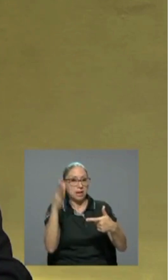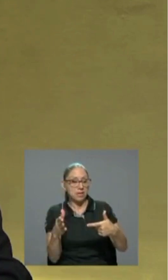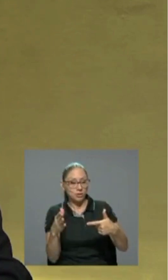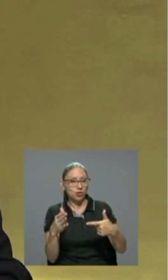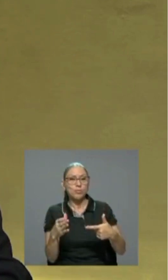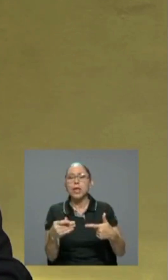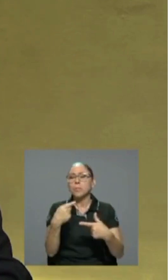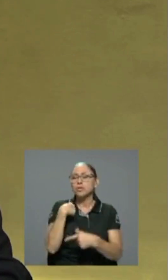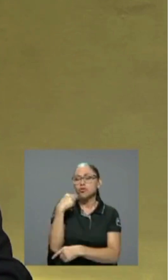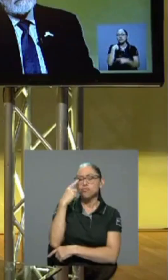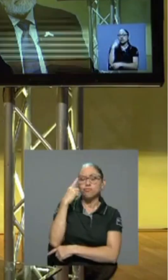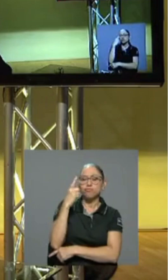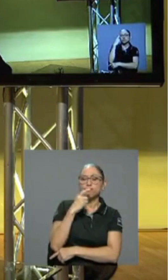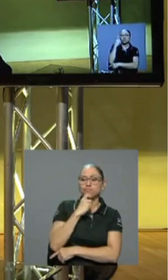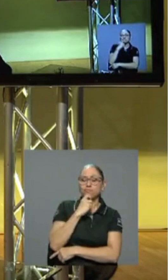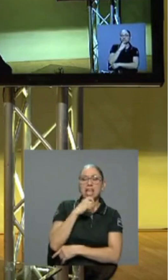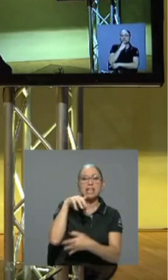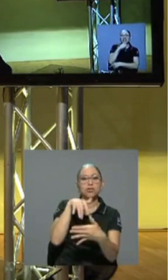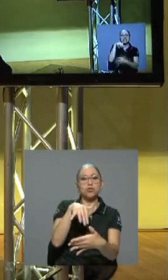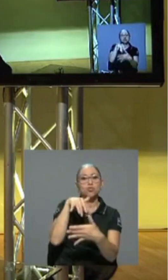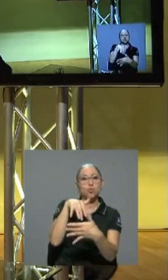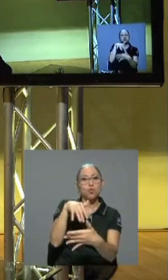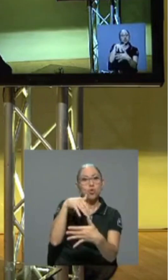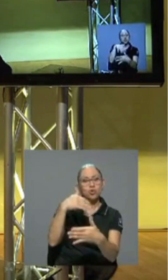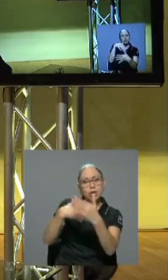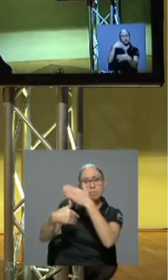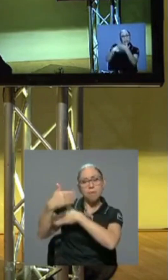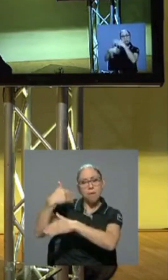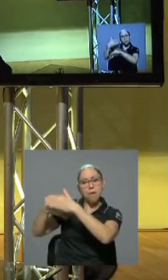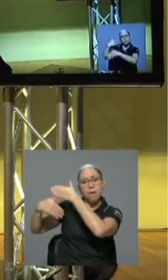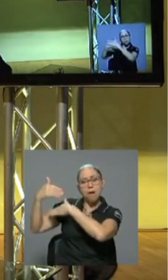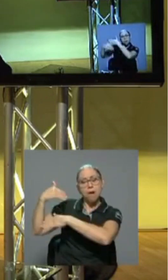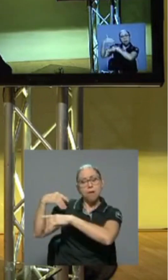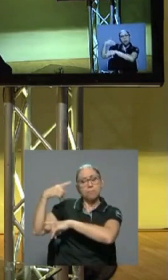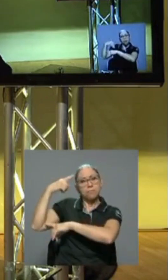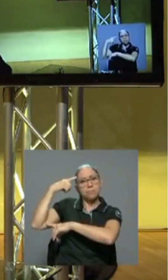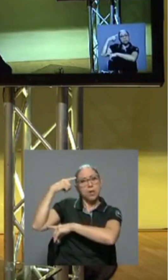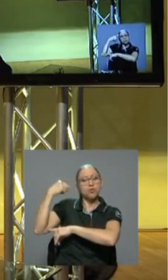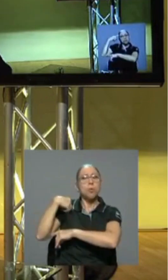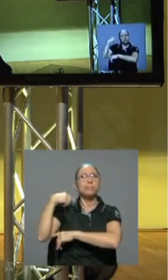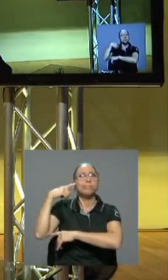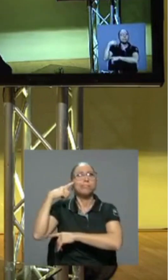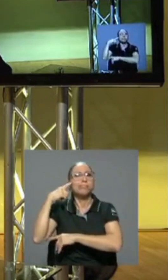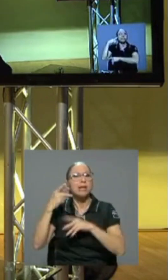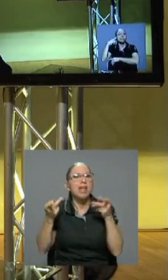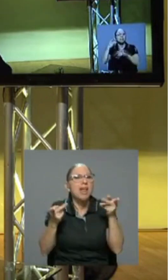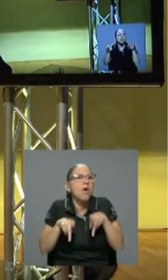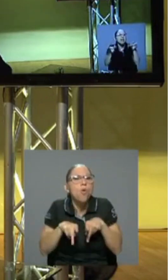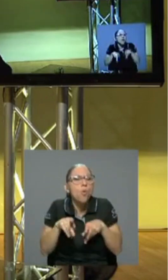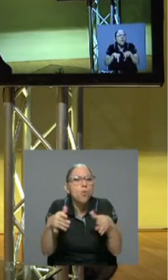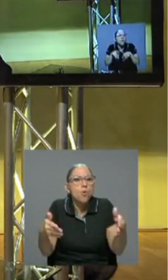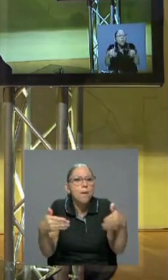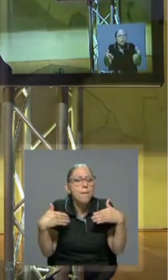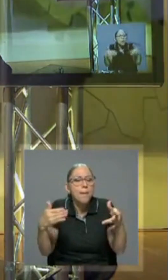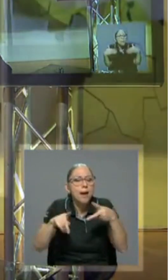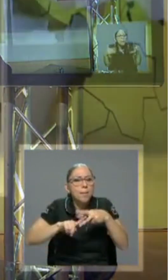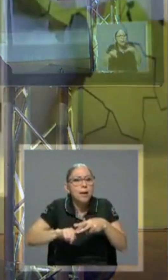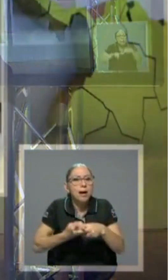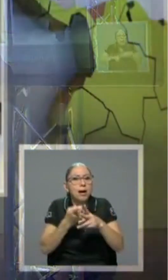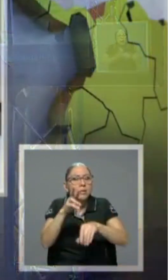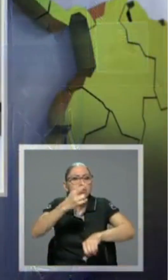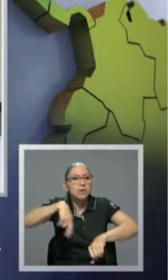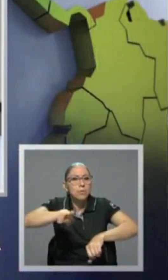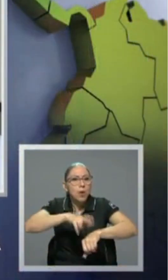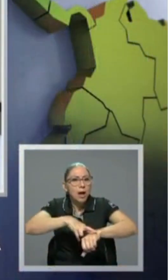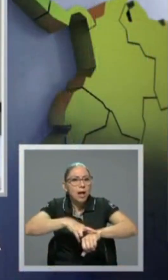por los estudios de la memoria me llevaron a averiguar sobre, bueno, qué ocurrió en Panamá a inicios de la República, cuando se